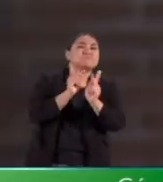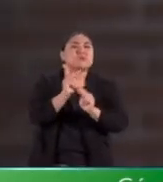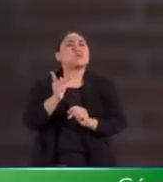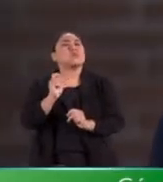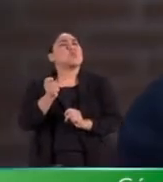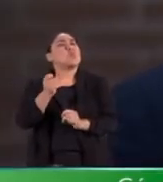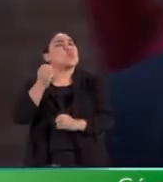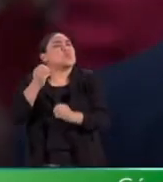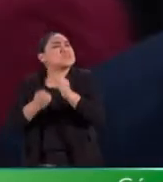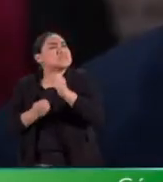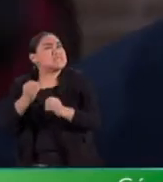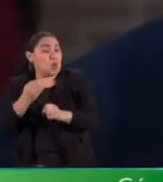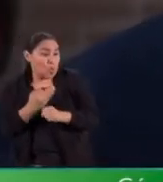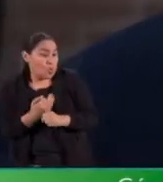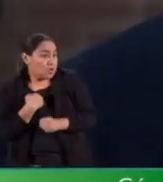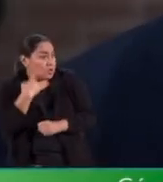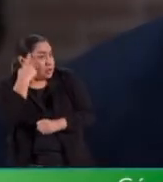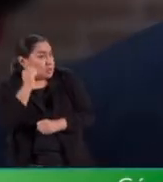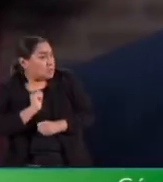lo justo.